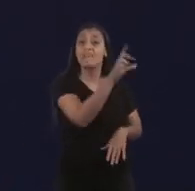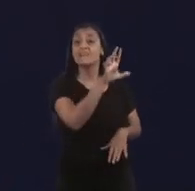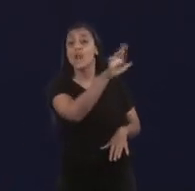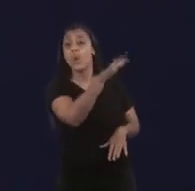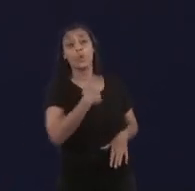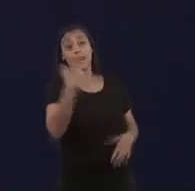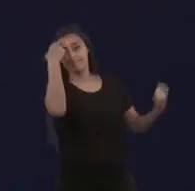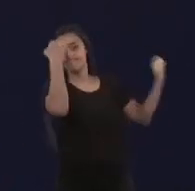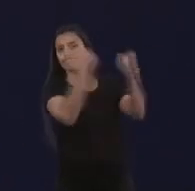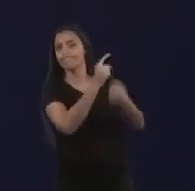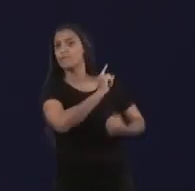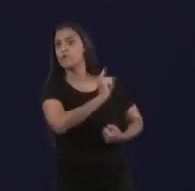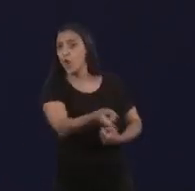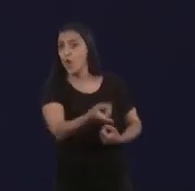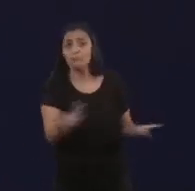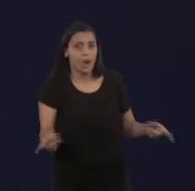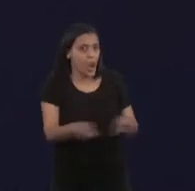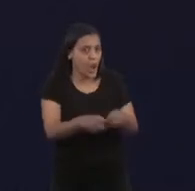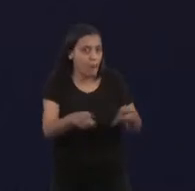otras oportunidades.